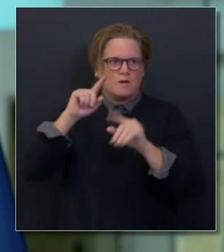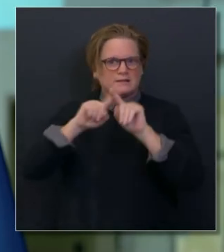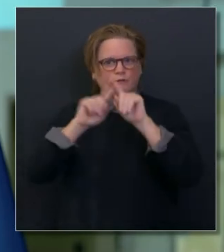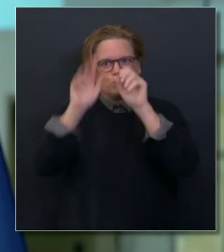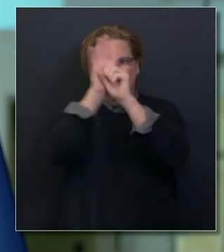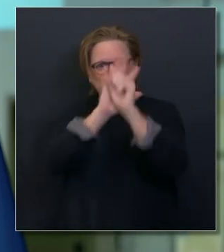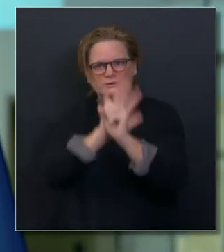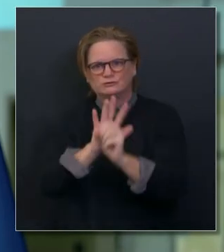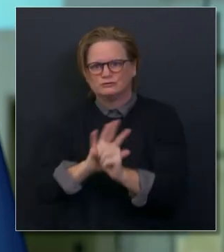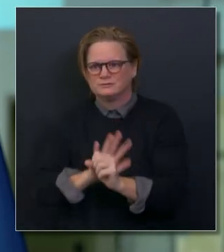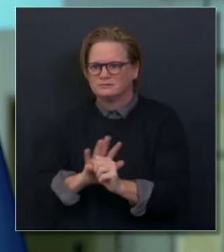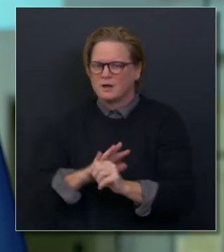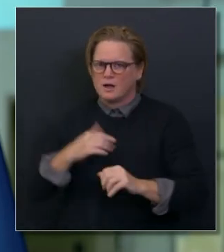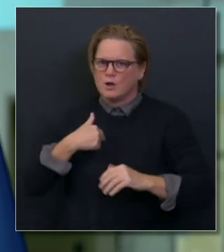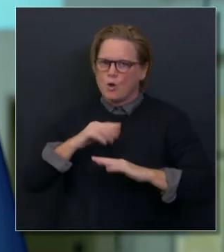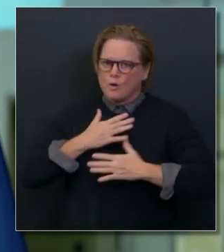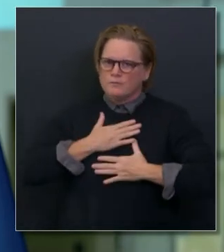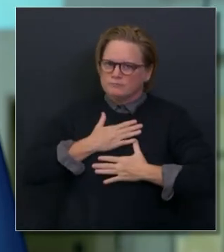mucho fruto,